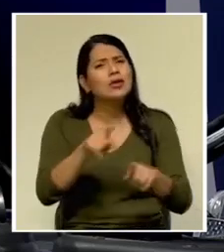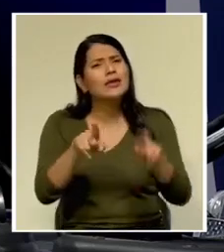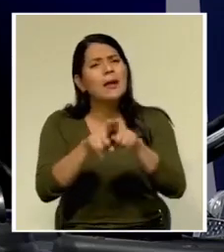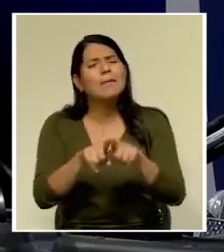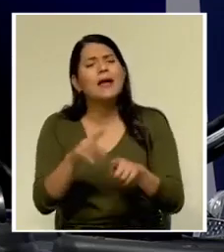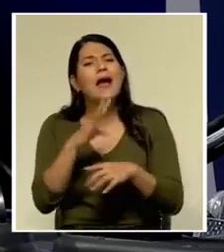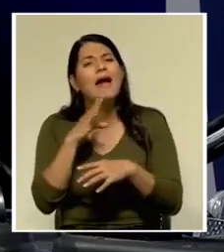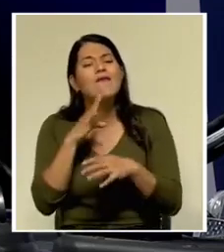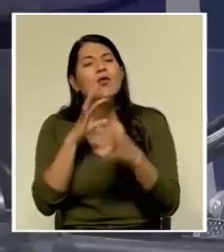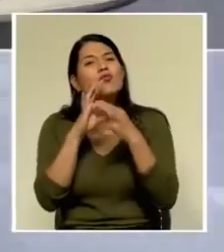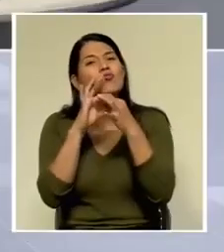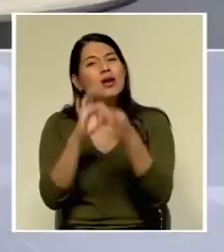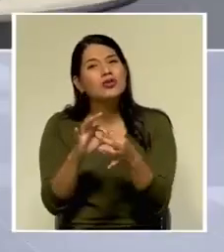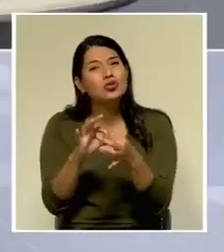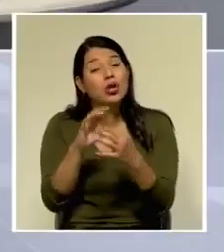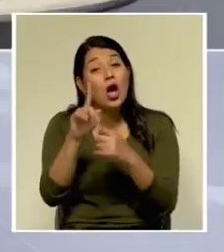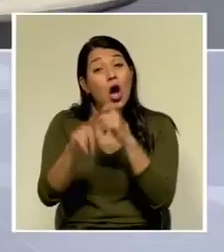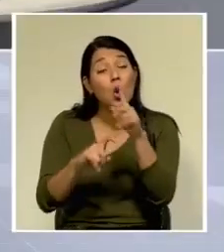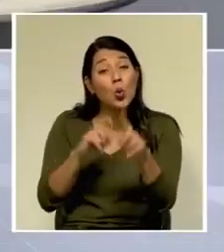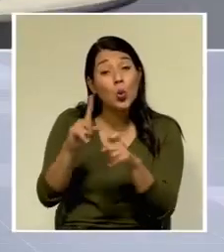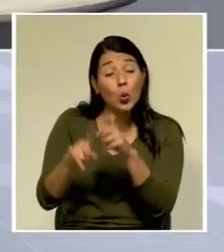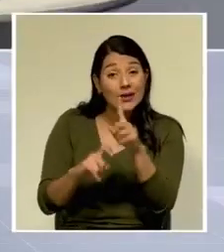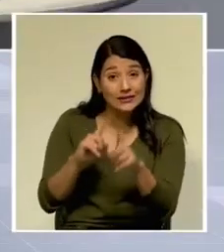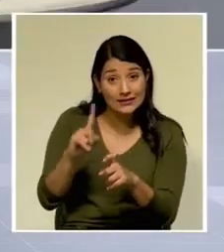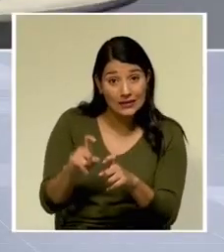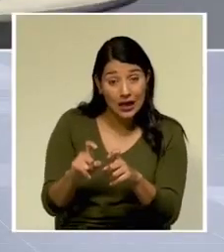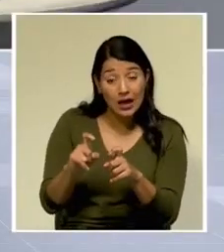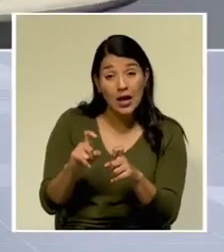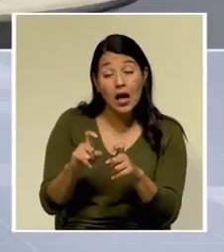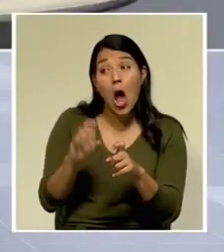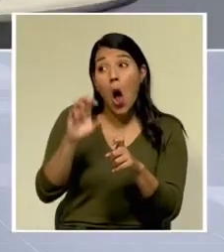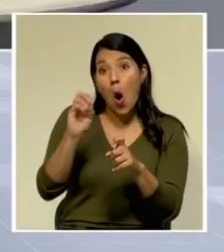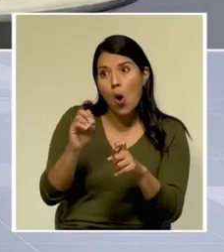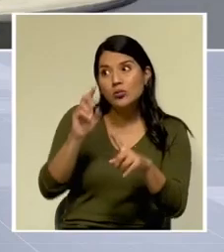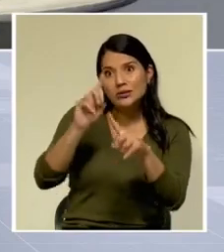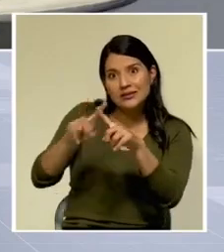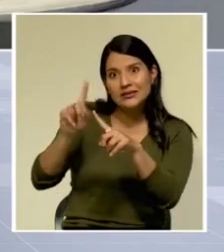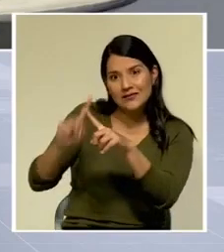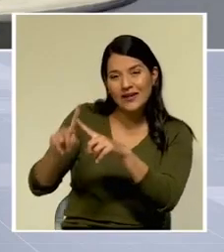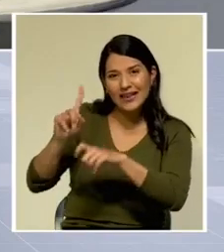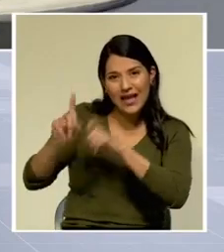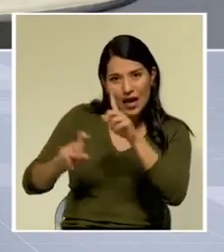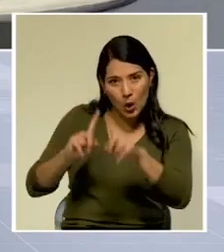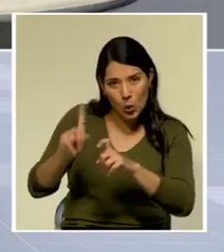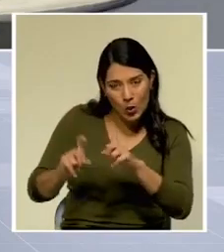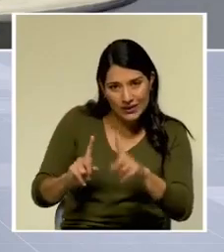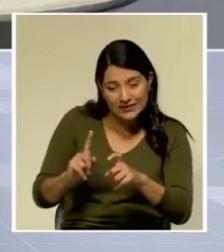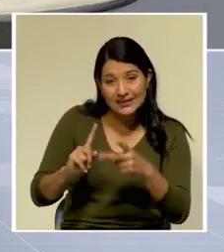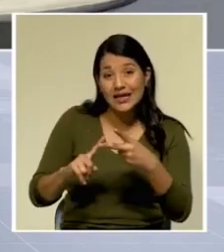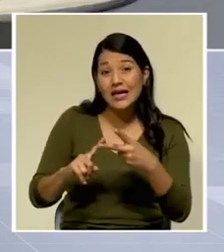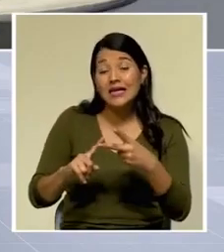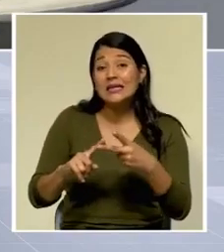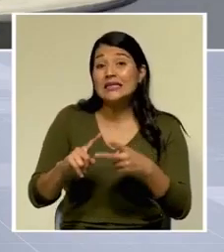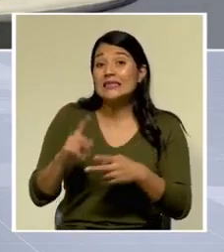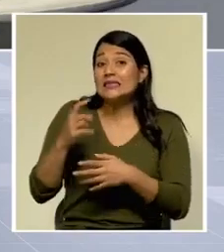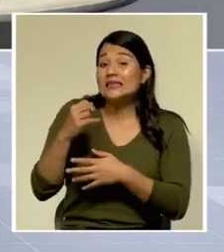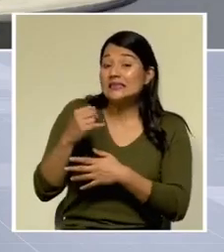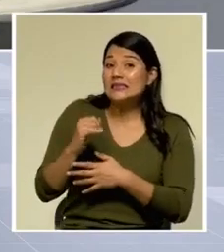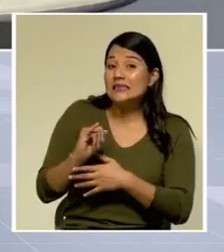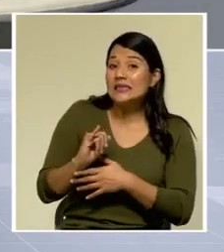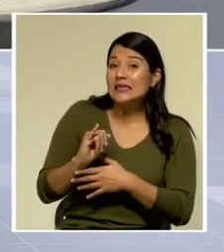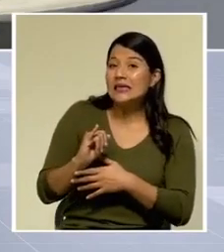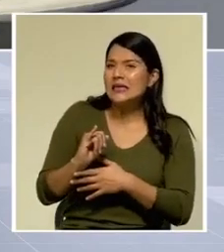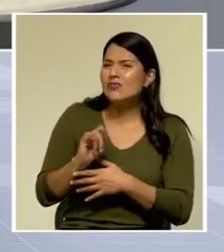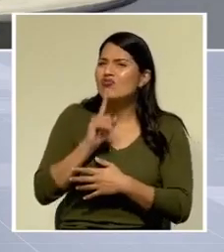de la encuesta o de las encuestas y las posibilidades reales de captura de la